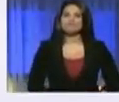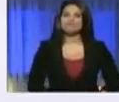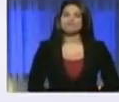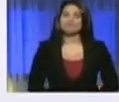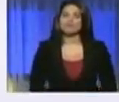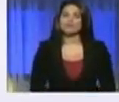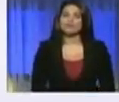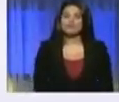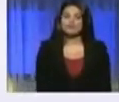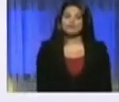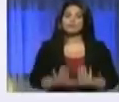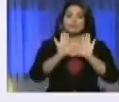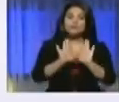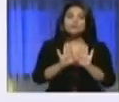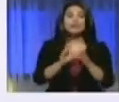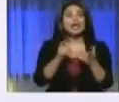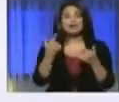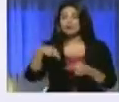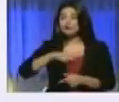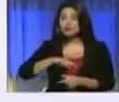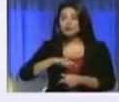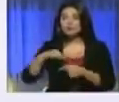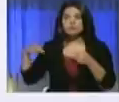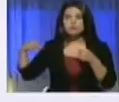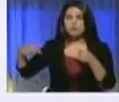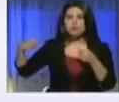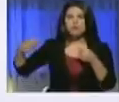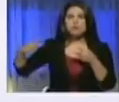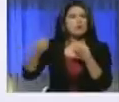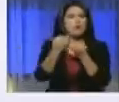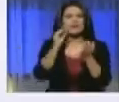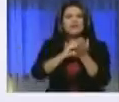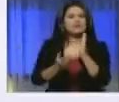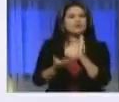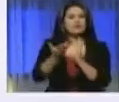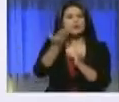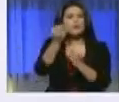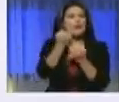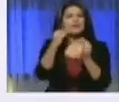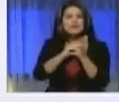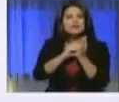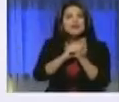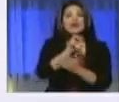34 aumentos salariales en 17 años. Primer dato.